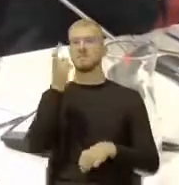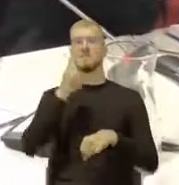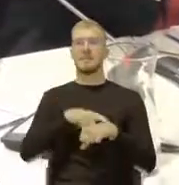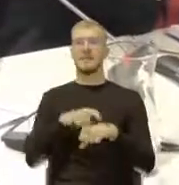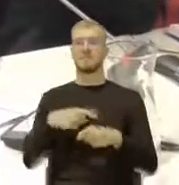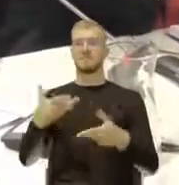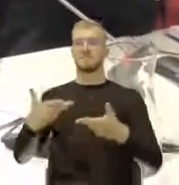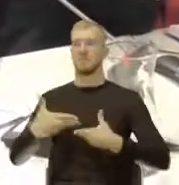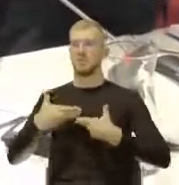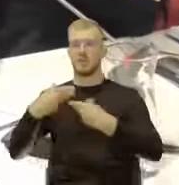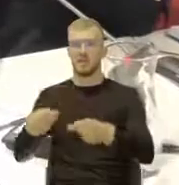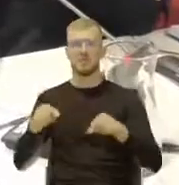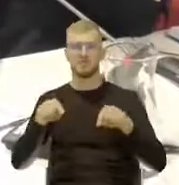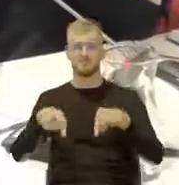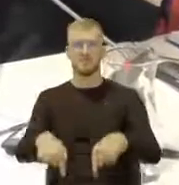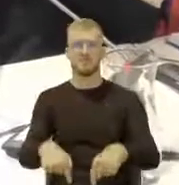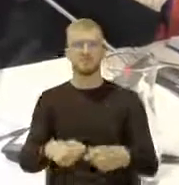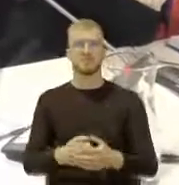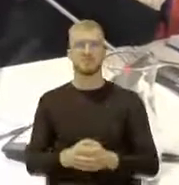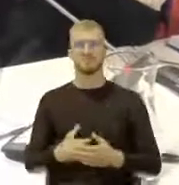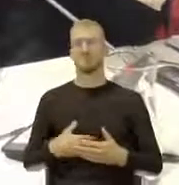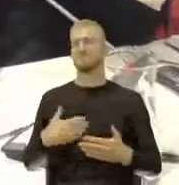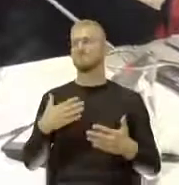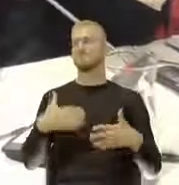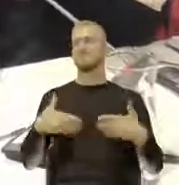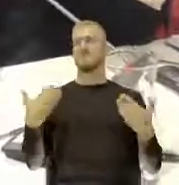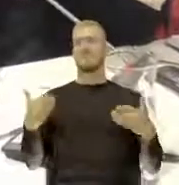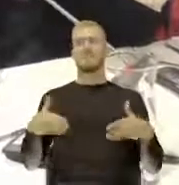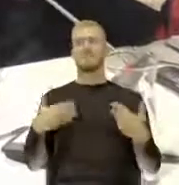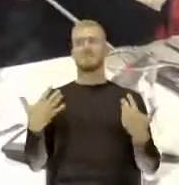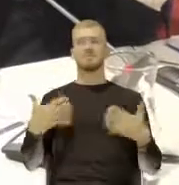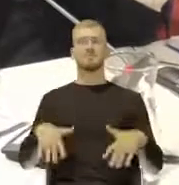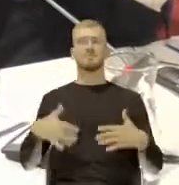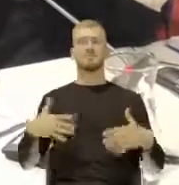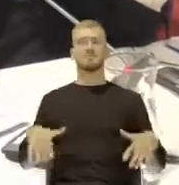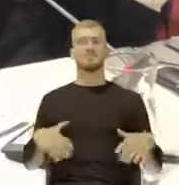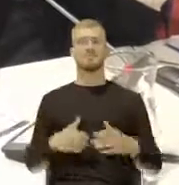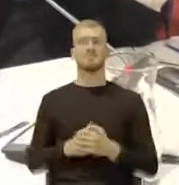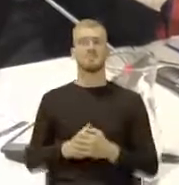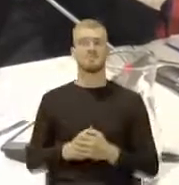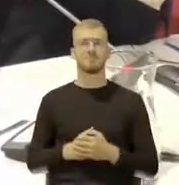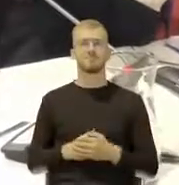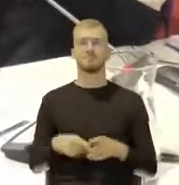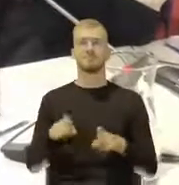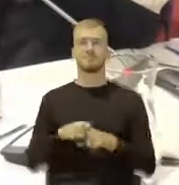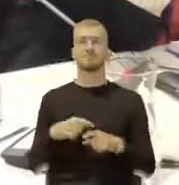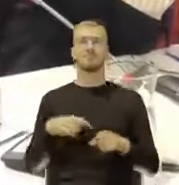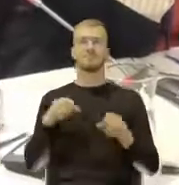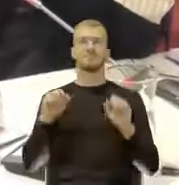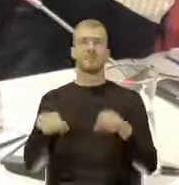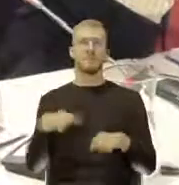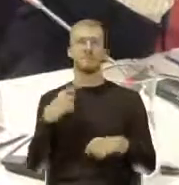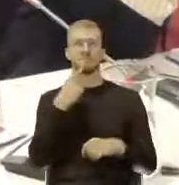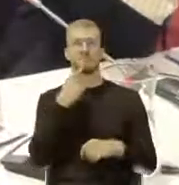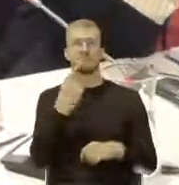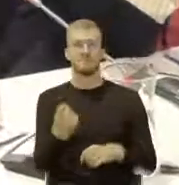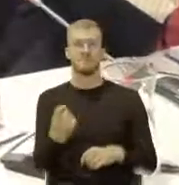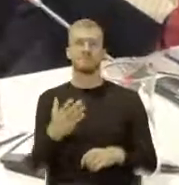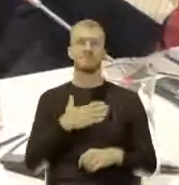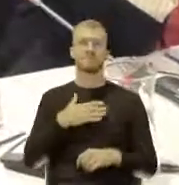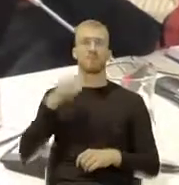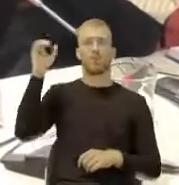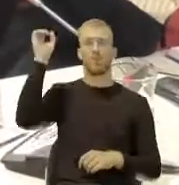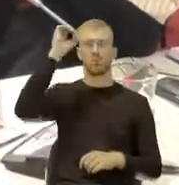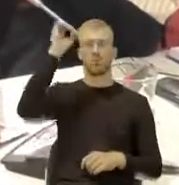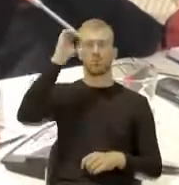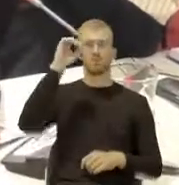y aportar. Lo fundamental es ser capaz de construir colectivamente una agenda de futuro y que